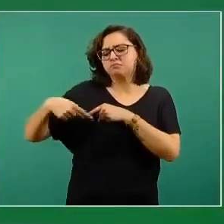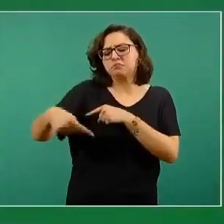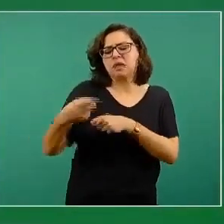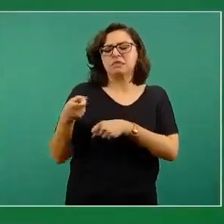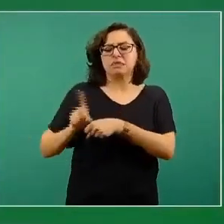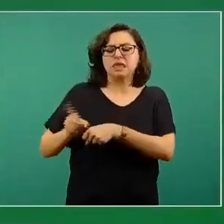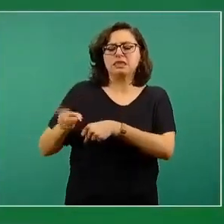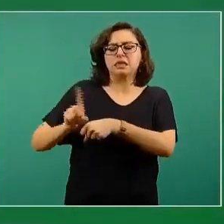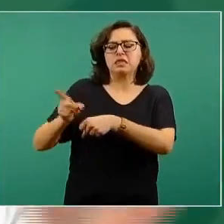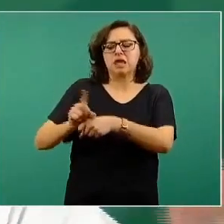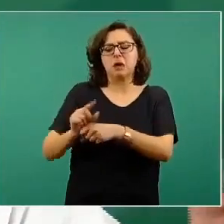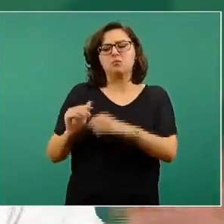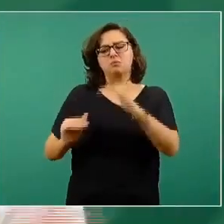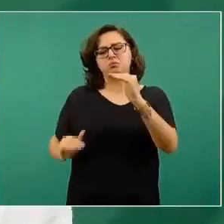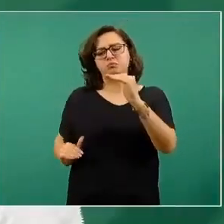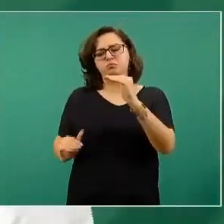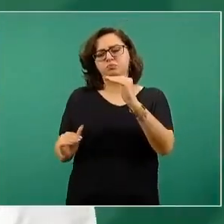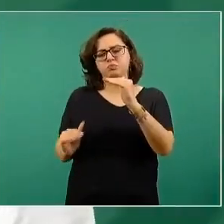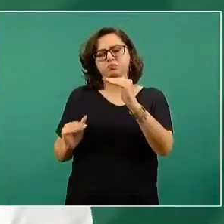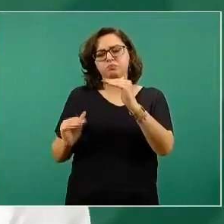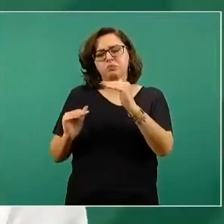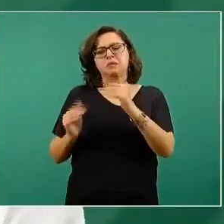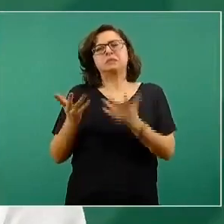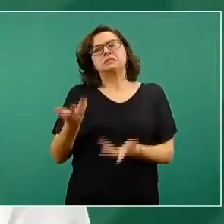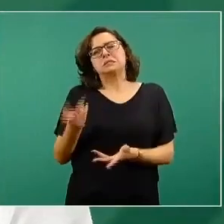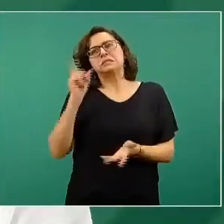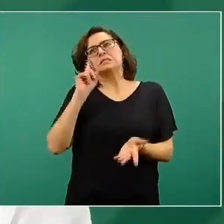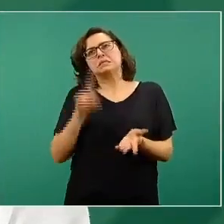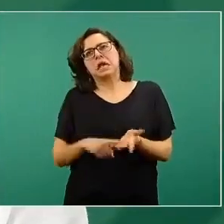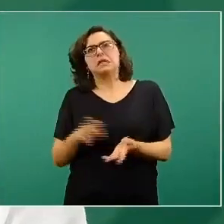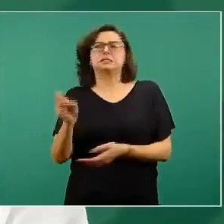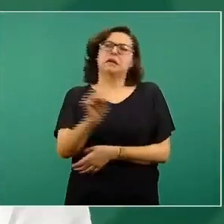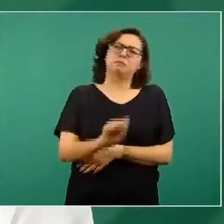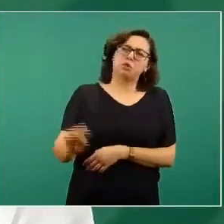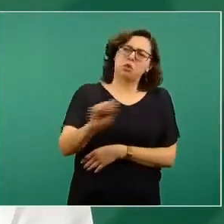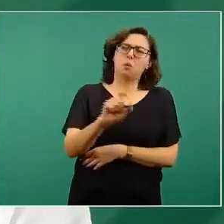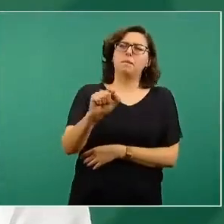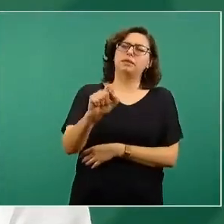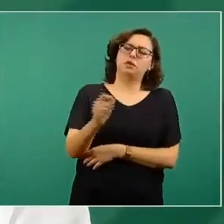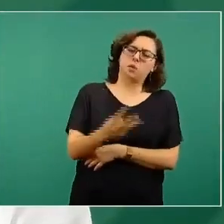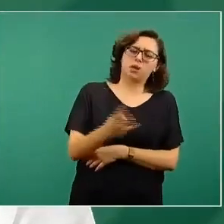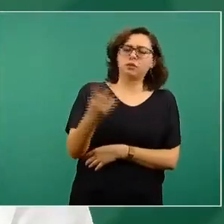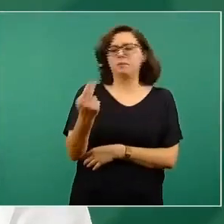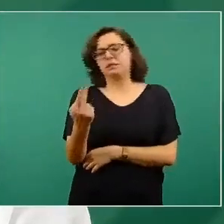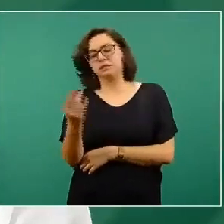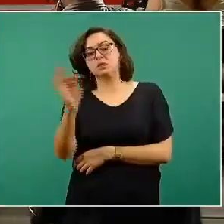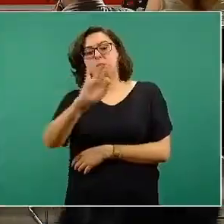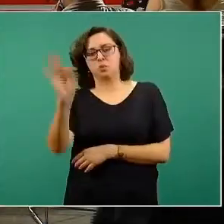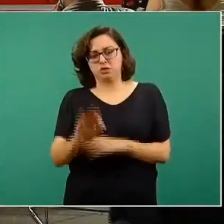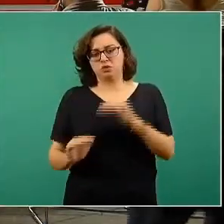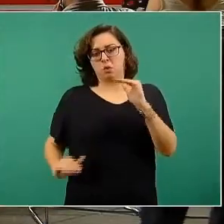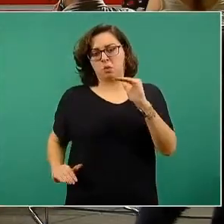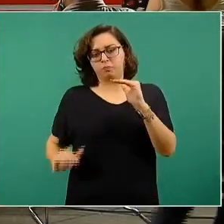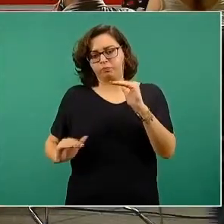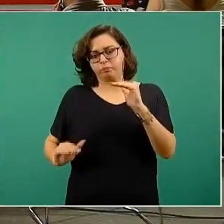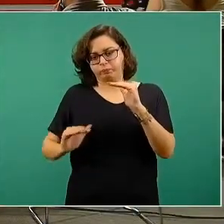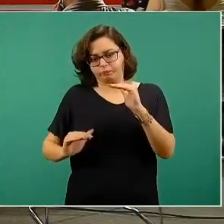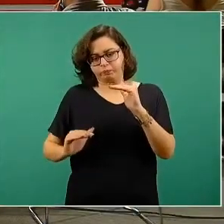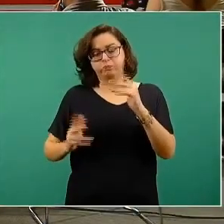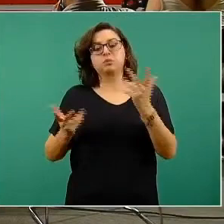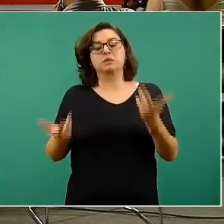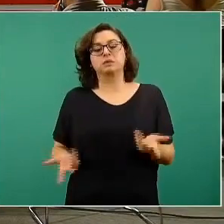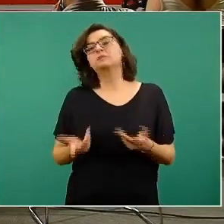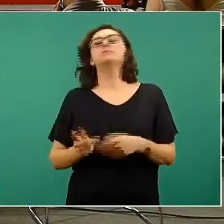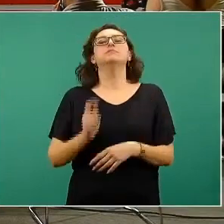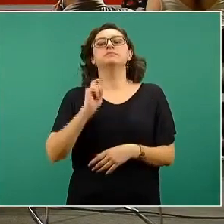a lo largo de la semana, seguramente acabaremos el sábado con un 24, un 25%, más o menos por esa cifra de reducción.